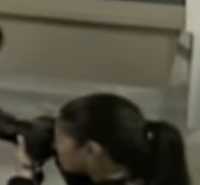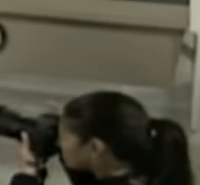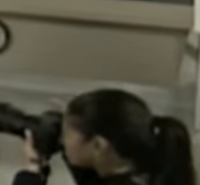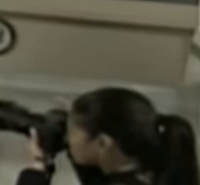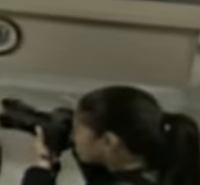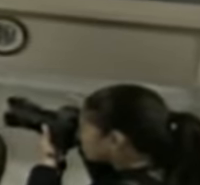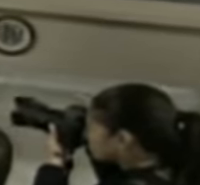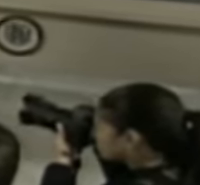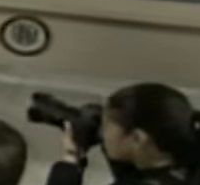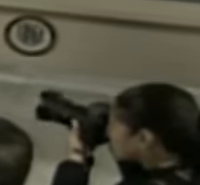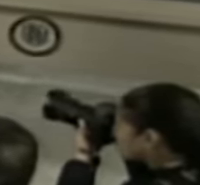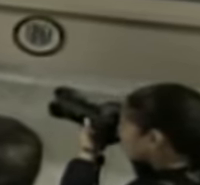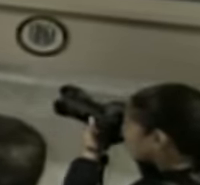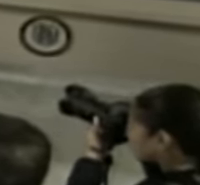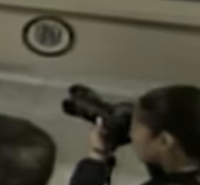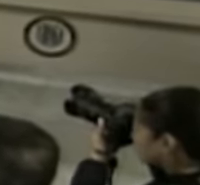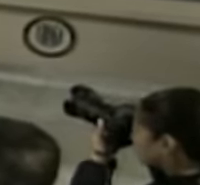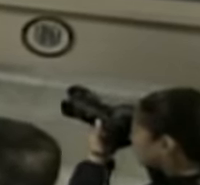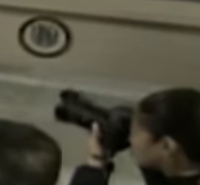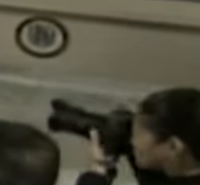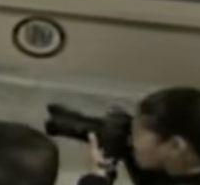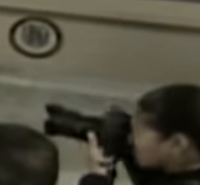Estamos más cerca de lo que han dejado de estar